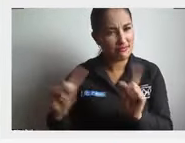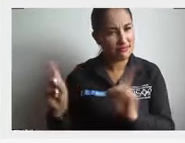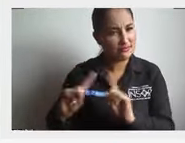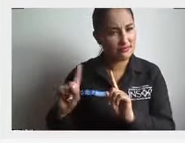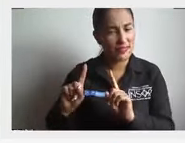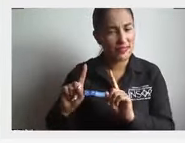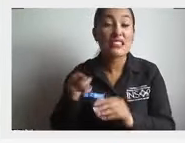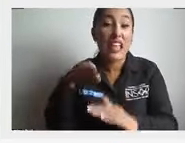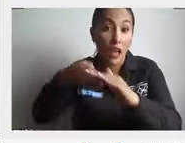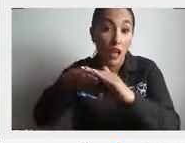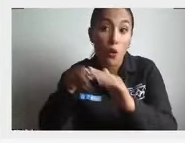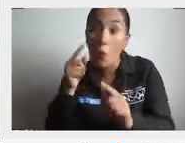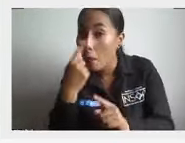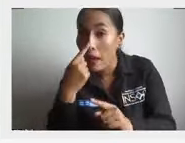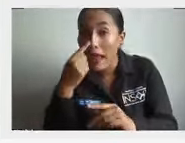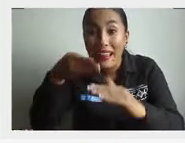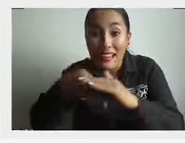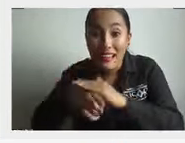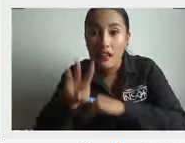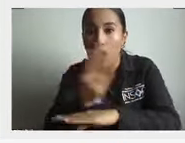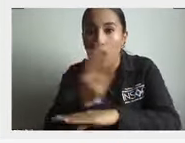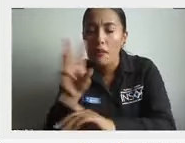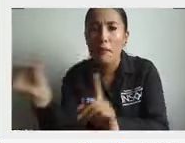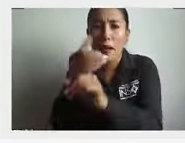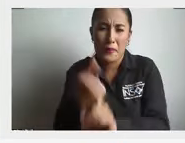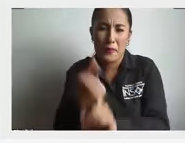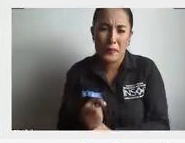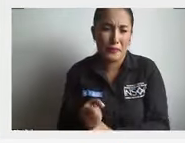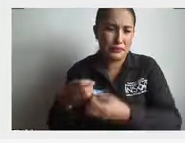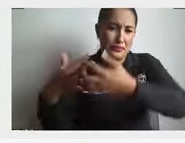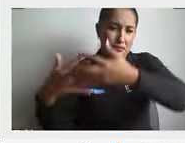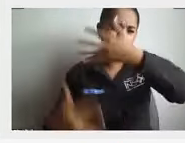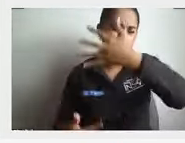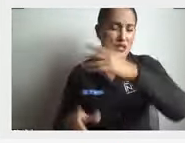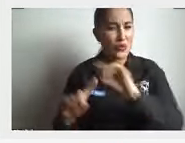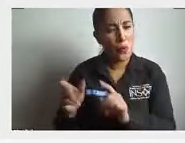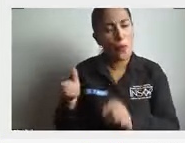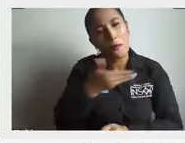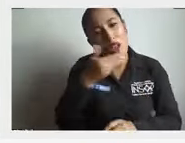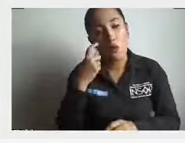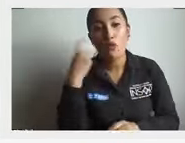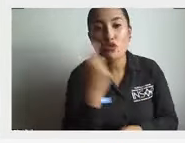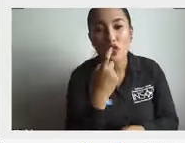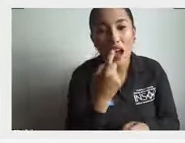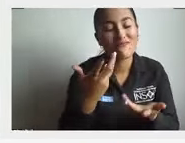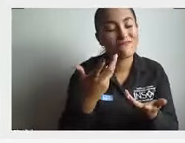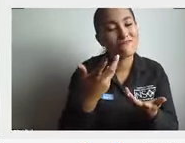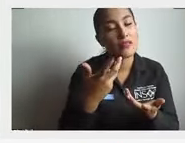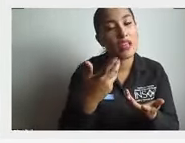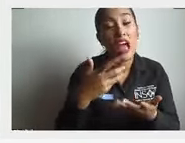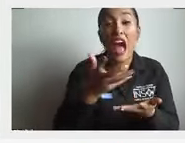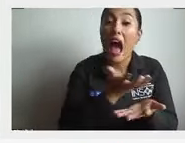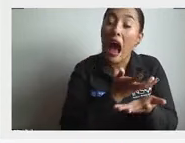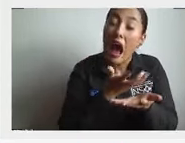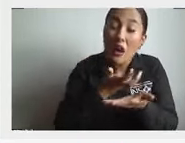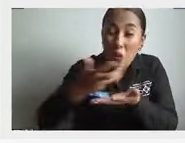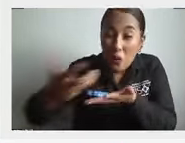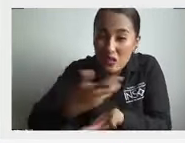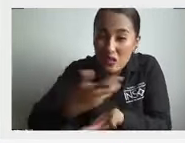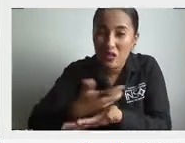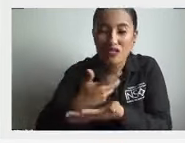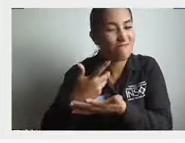internet o seguir de pronto sugerencias o consejos que están totalmente en contra de lo que venimos trabajando, a lo que le